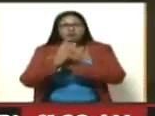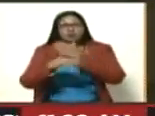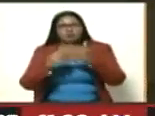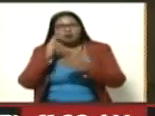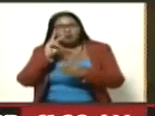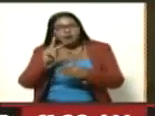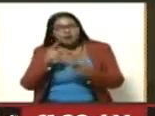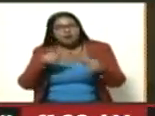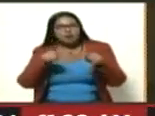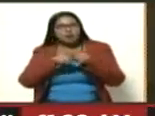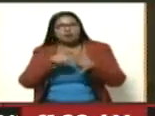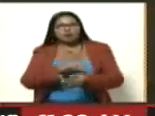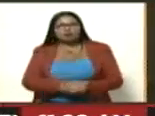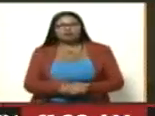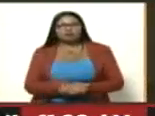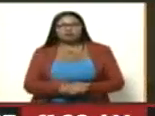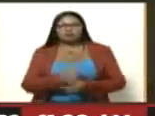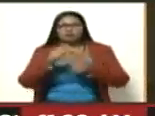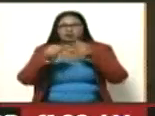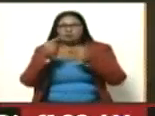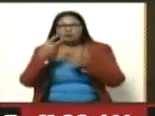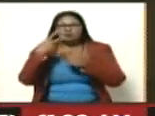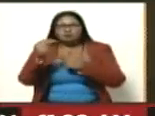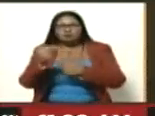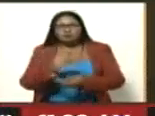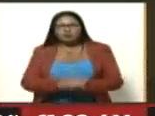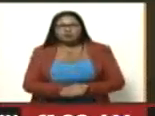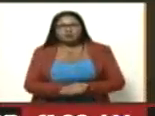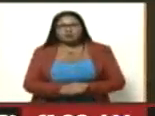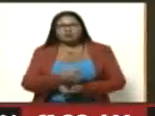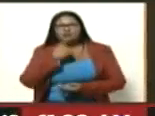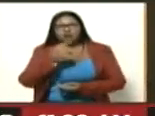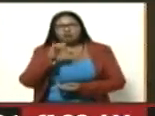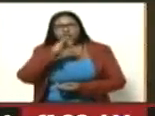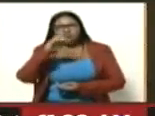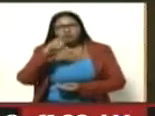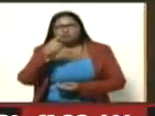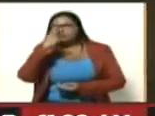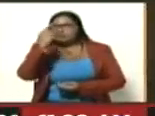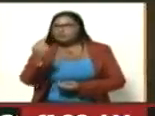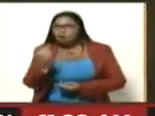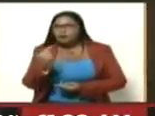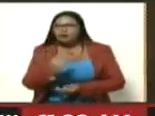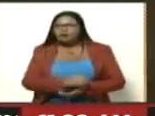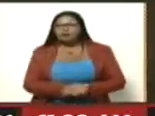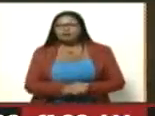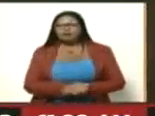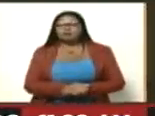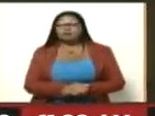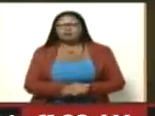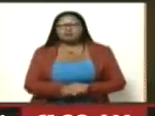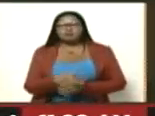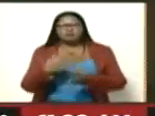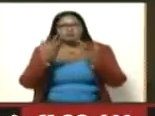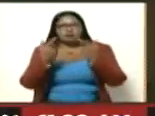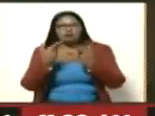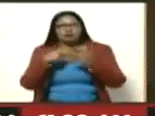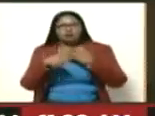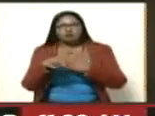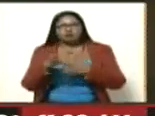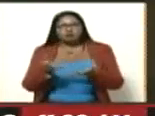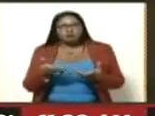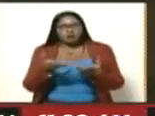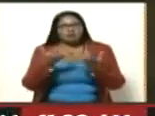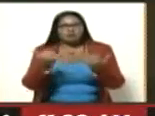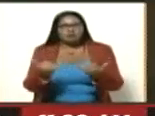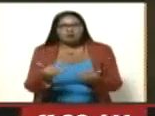veía después de haberse ido. Y le decía, Zamora, Ezequiel Zamora, en mis manos llevo tu llamarada.